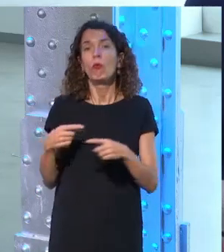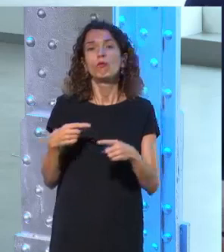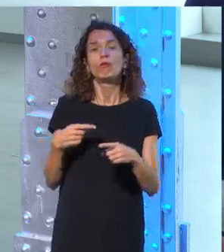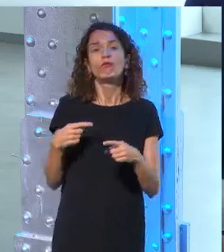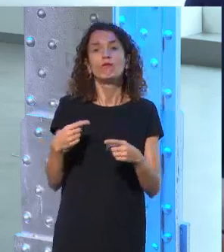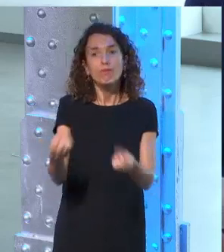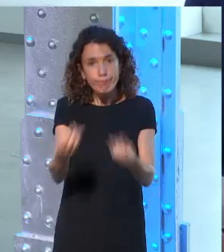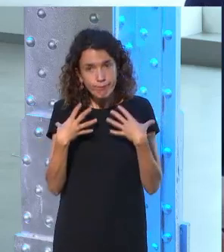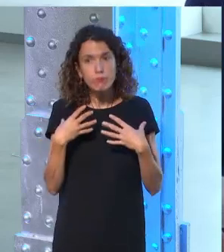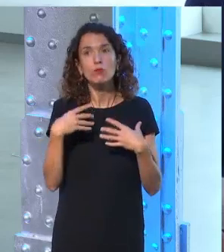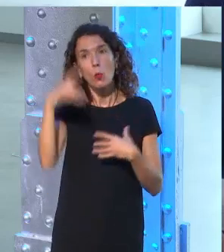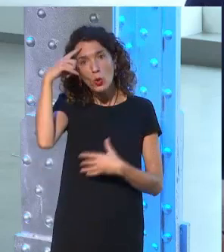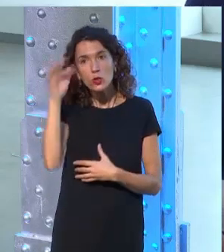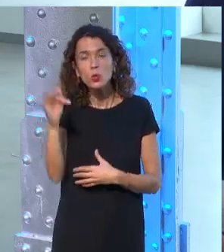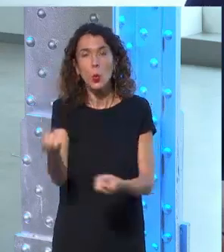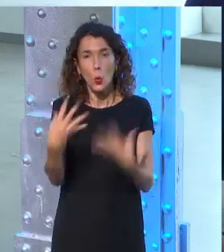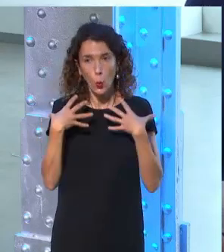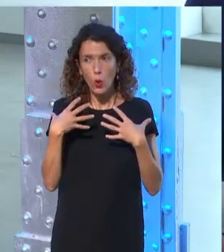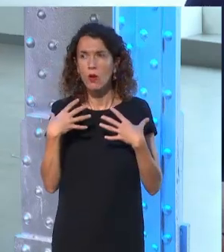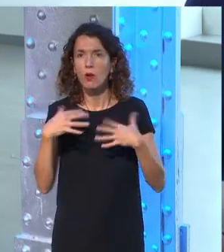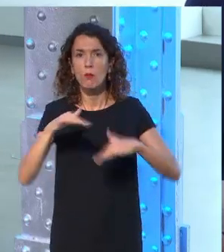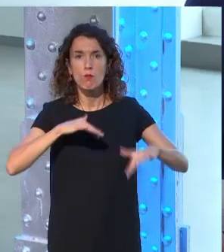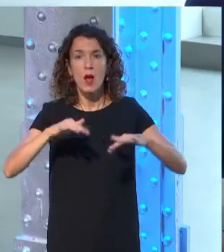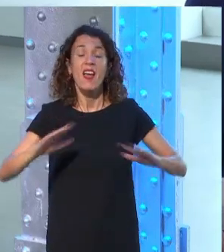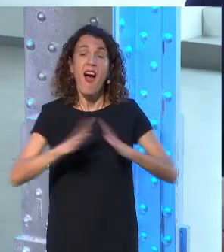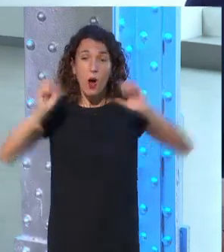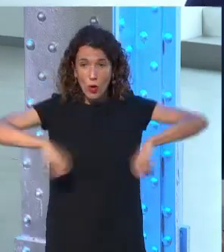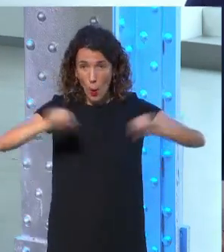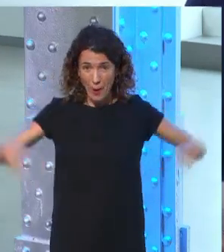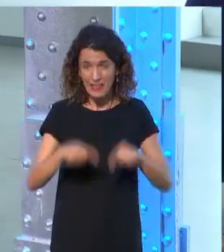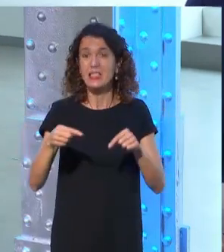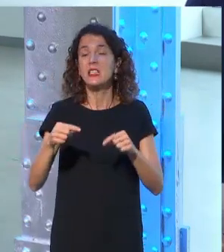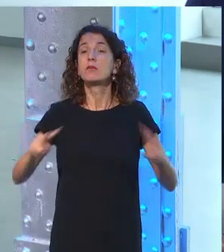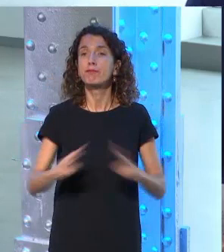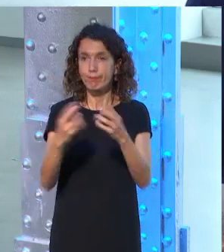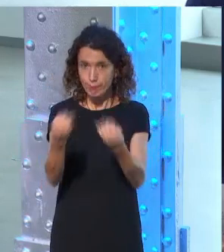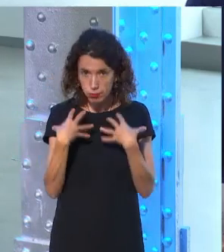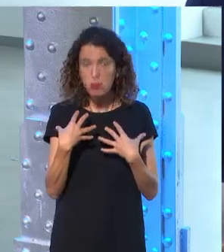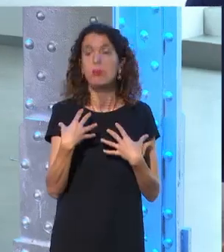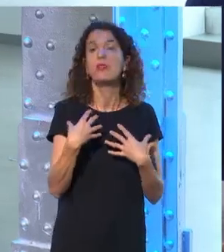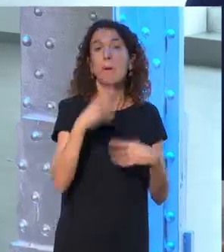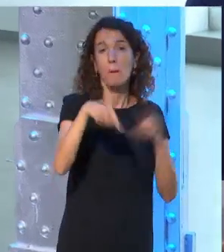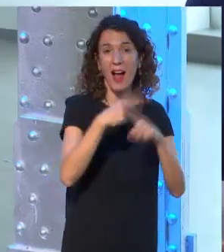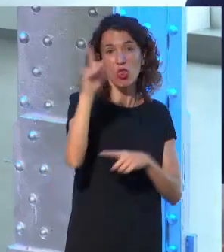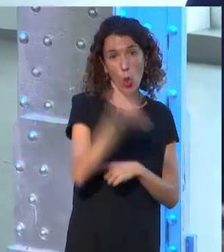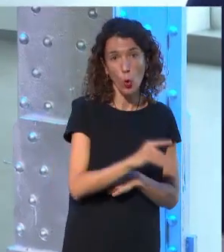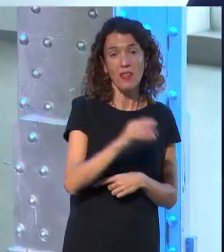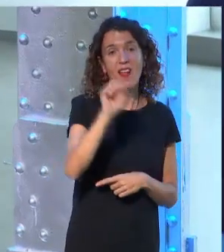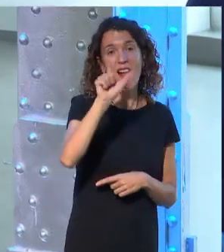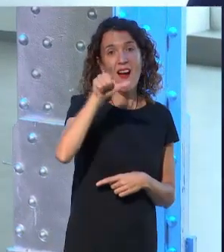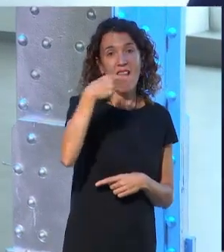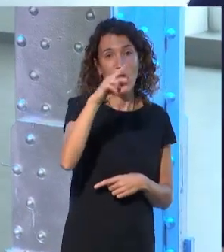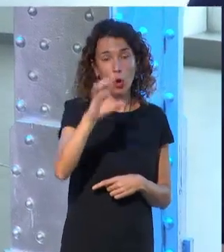nos trasladó su optimismo, que fue la muñidora, ¿no?, del Acuerdo de París. Y en el documental de Al Gore, que también